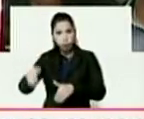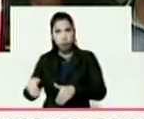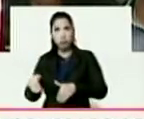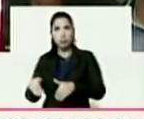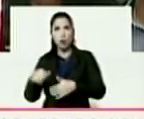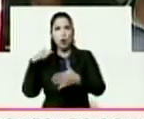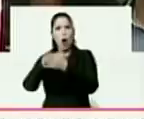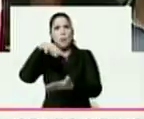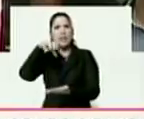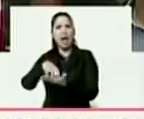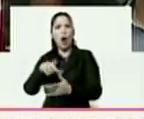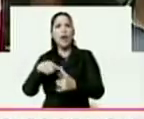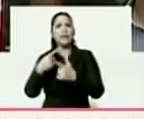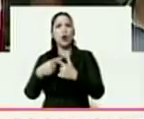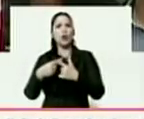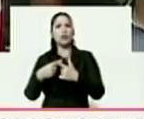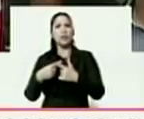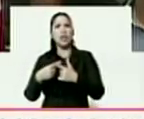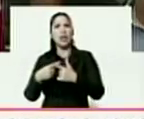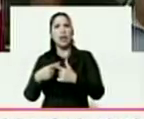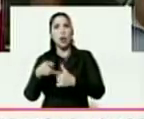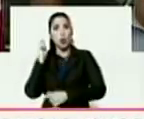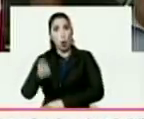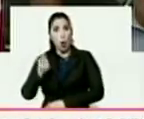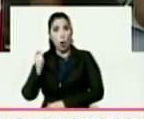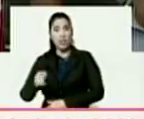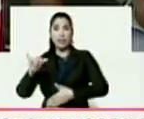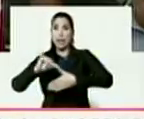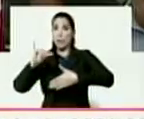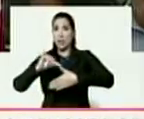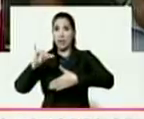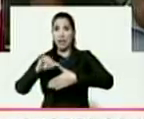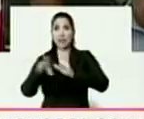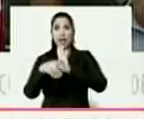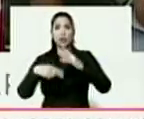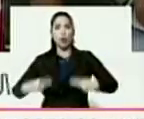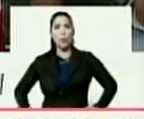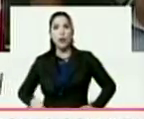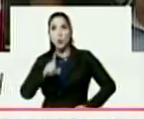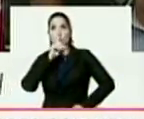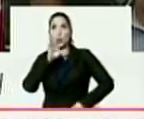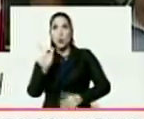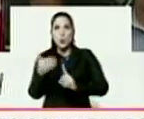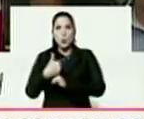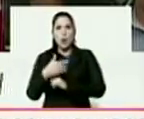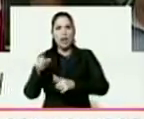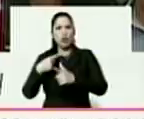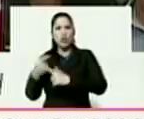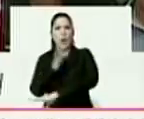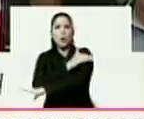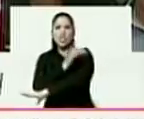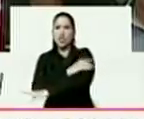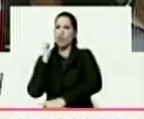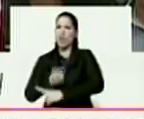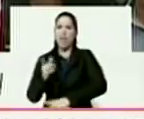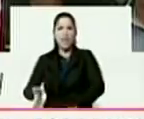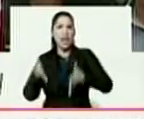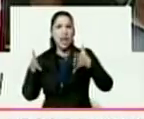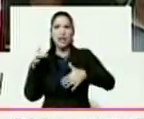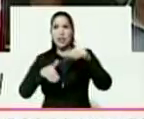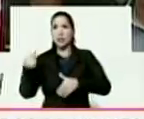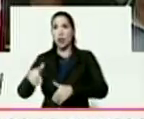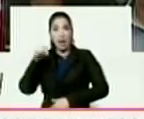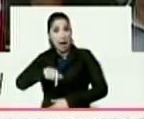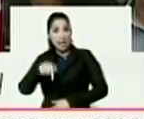quedan callados porque tienen que ganar la derecha tiene que ganar elecciones a juro bueno bajo de esa premisa aquí no va a ganar la